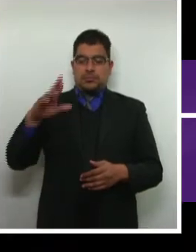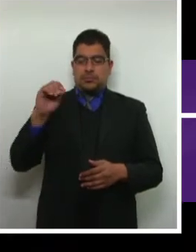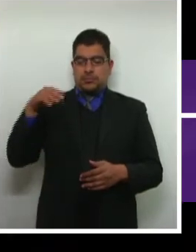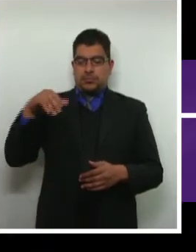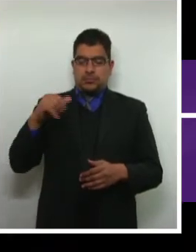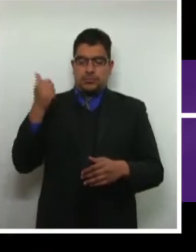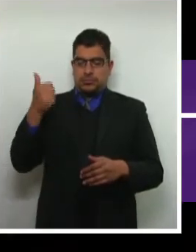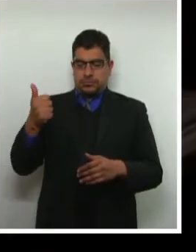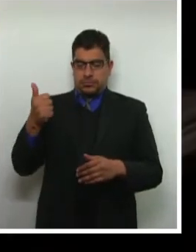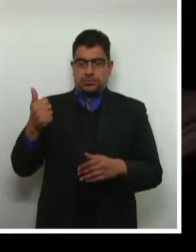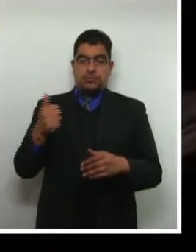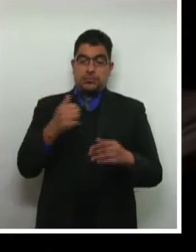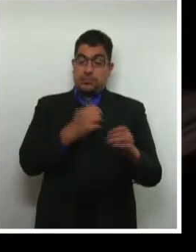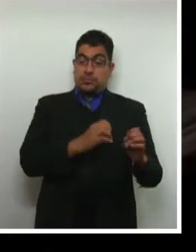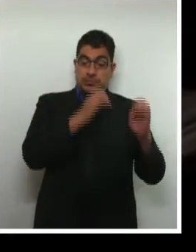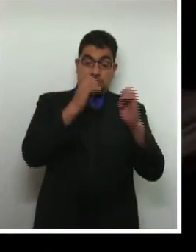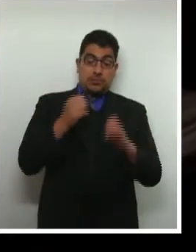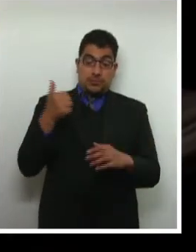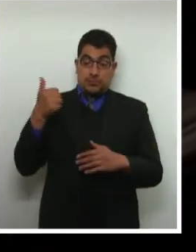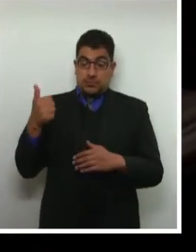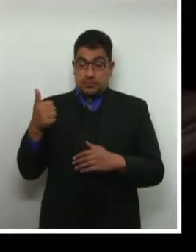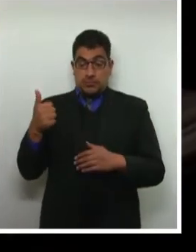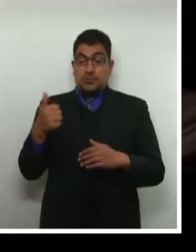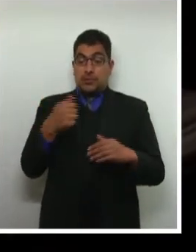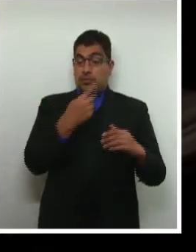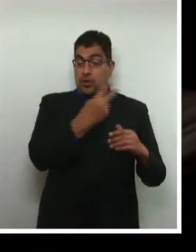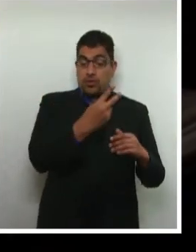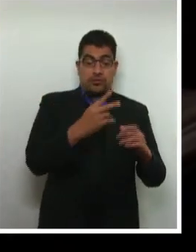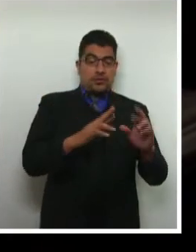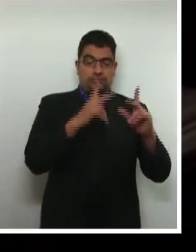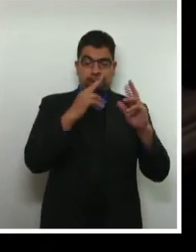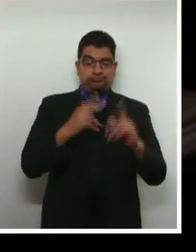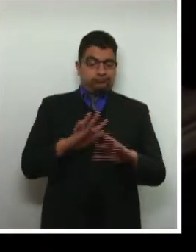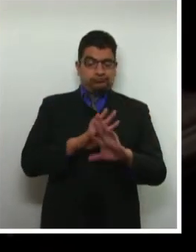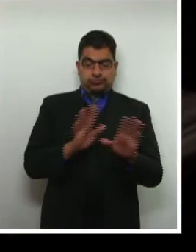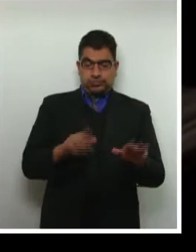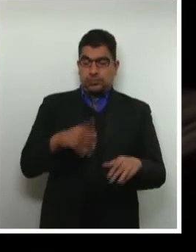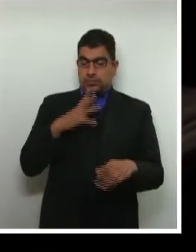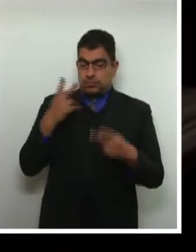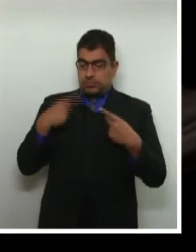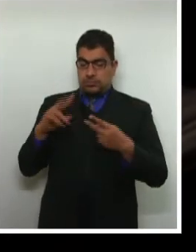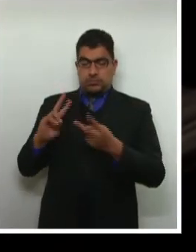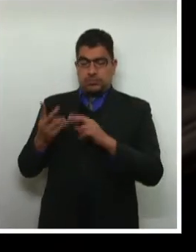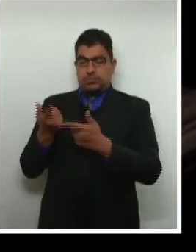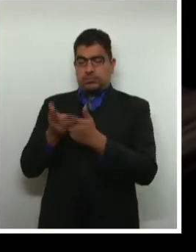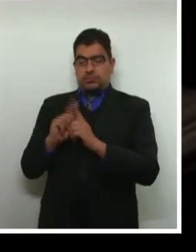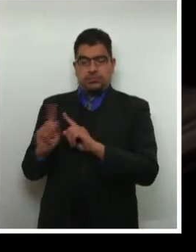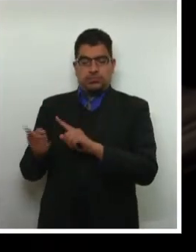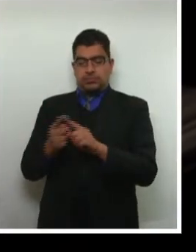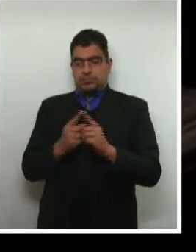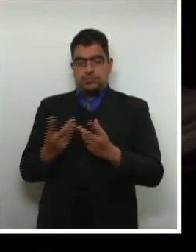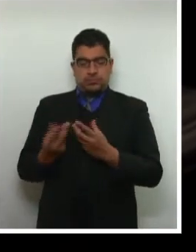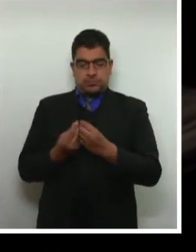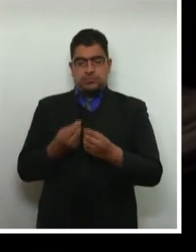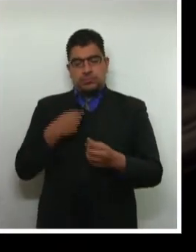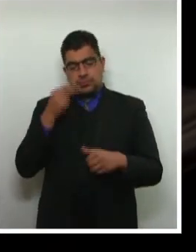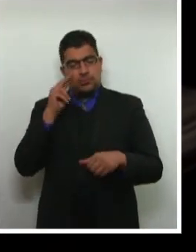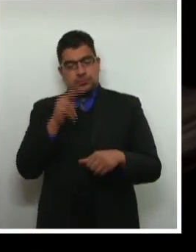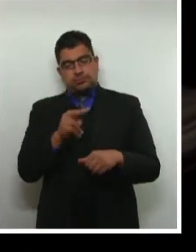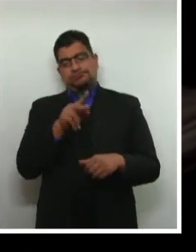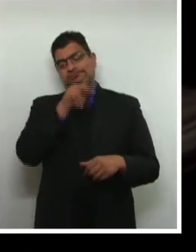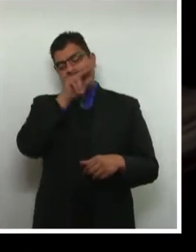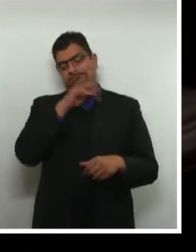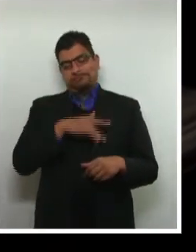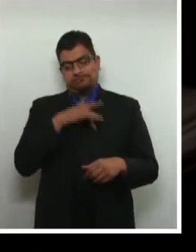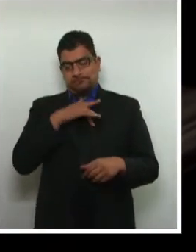2 de los cuales ya están destruidos. Ha sido una batalla personal y de mi grupo de vecinos, ciudadanos, que nos hemos